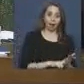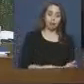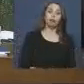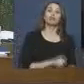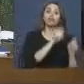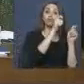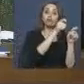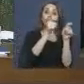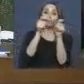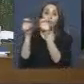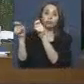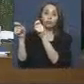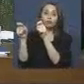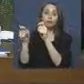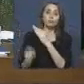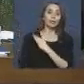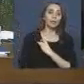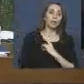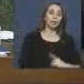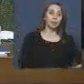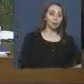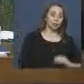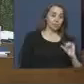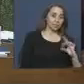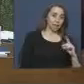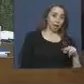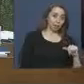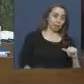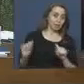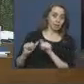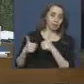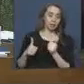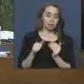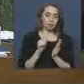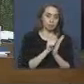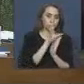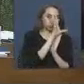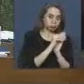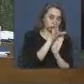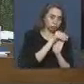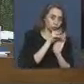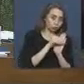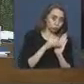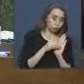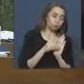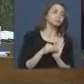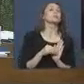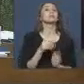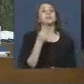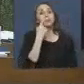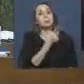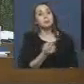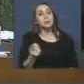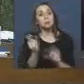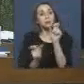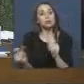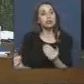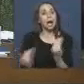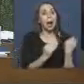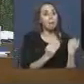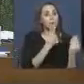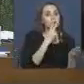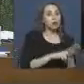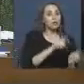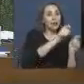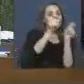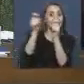solicitados, diputada Chicardini, la mesa ha tomado debida nota, y quienes apoyan los oficios por usted